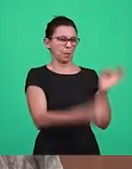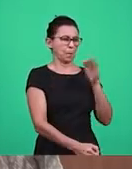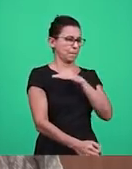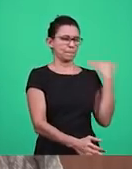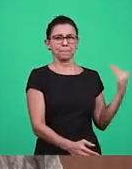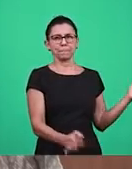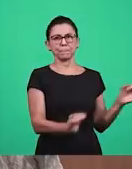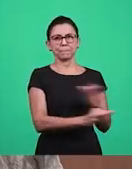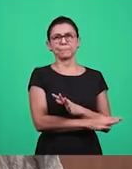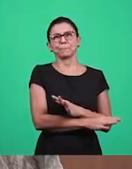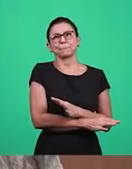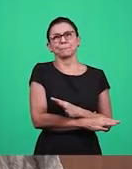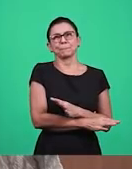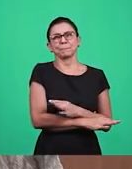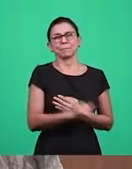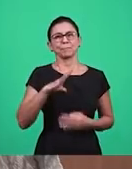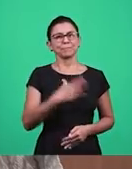el perdón de Dios.